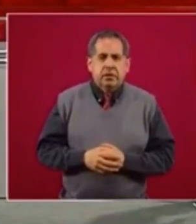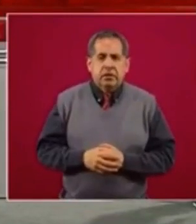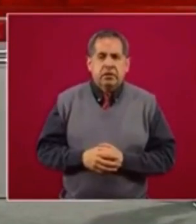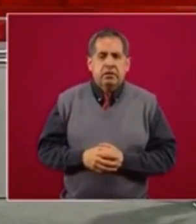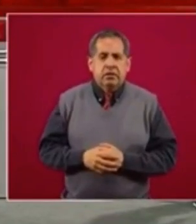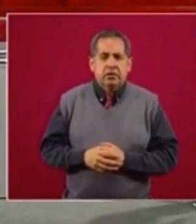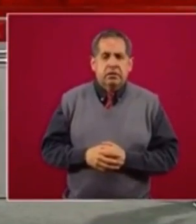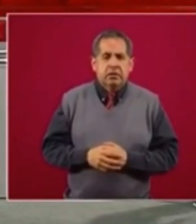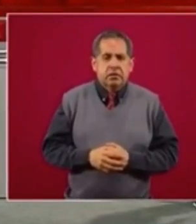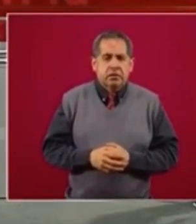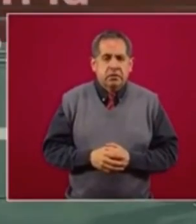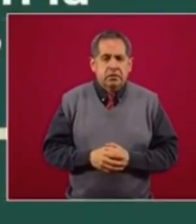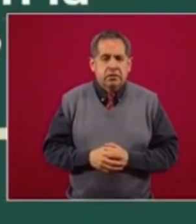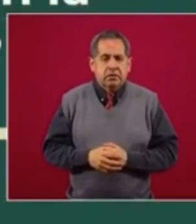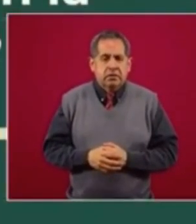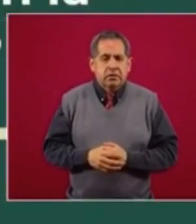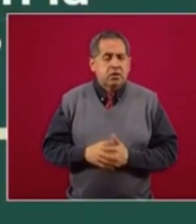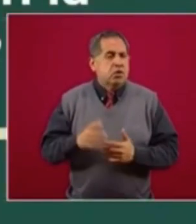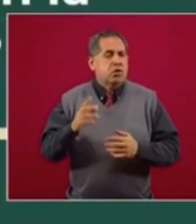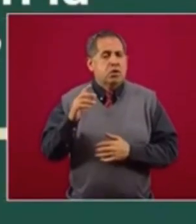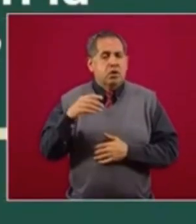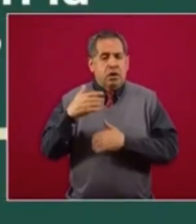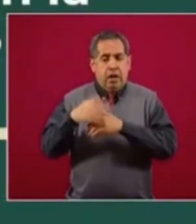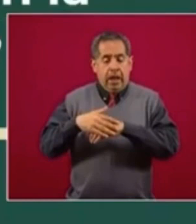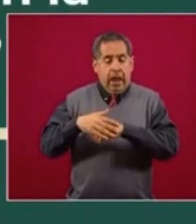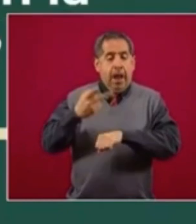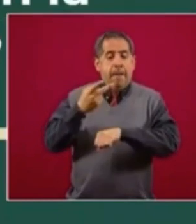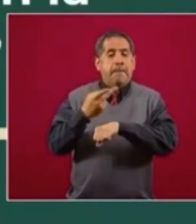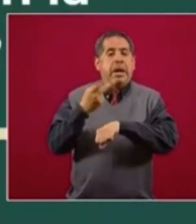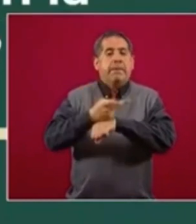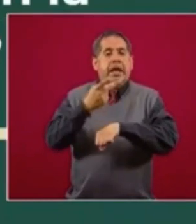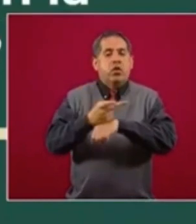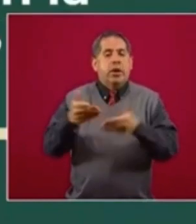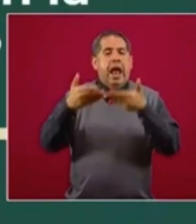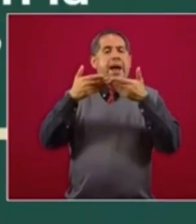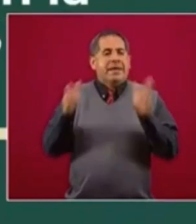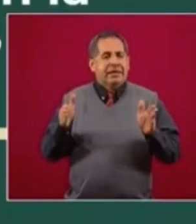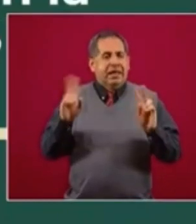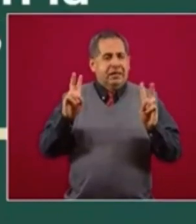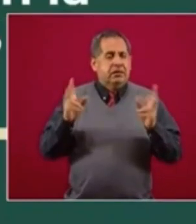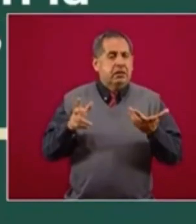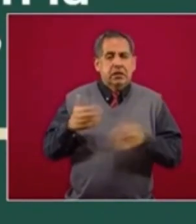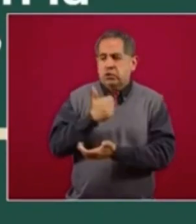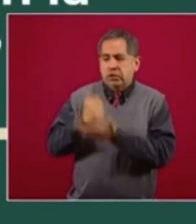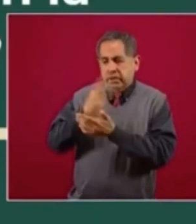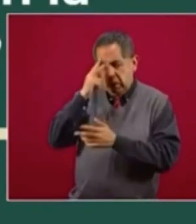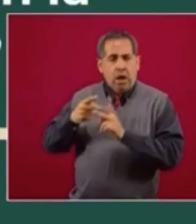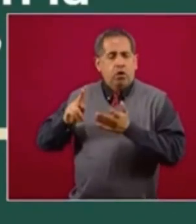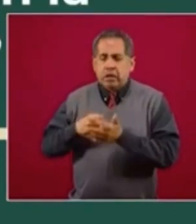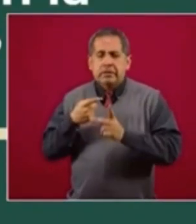volverá a operación la preparatoria abierta en la Ciudad de México? Juan